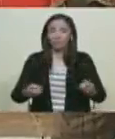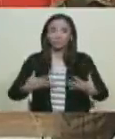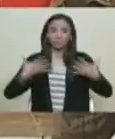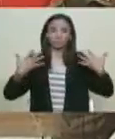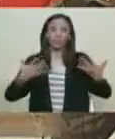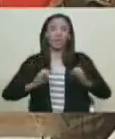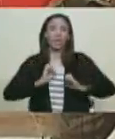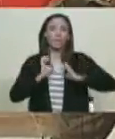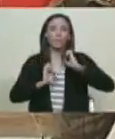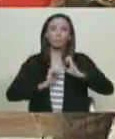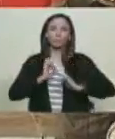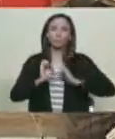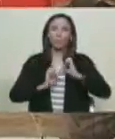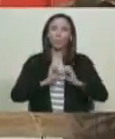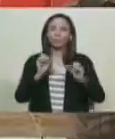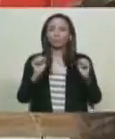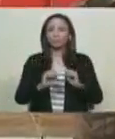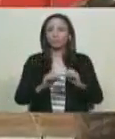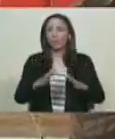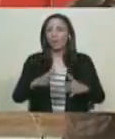y quiero decirlo aquí.